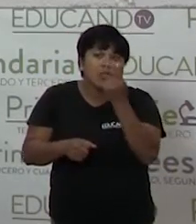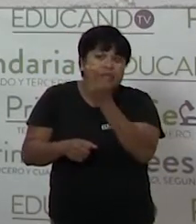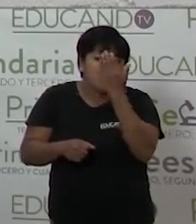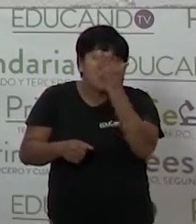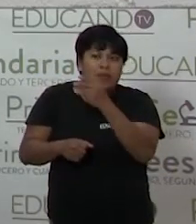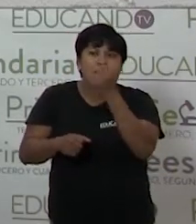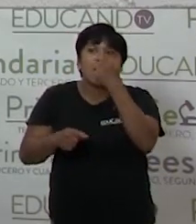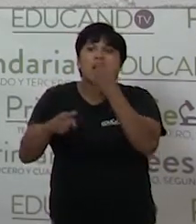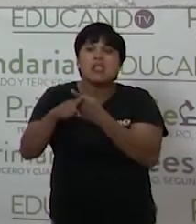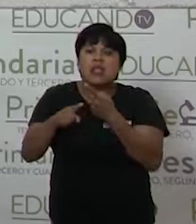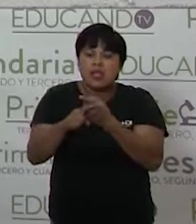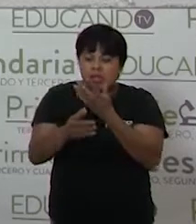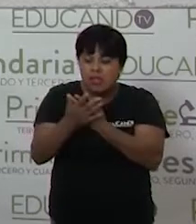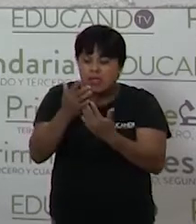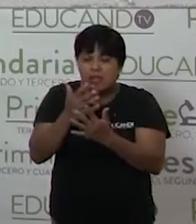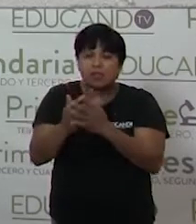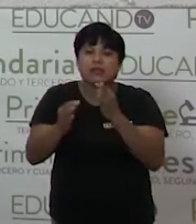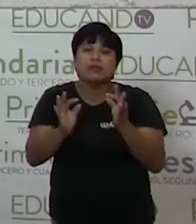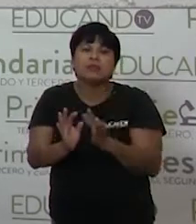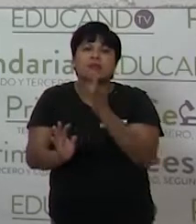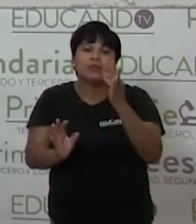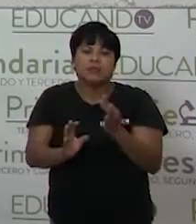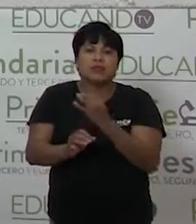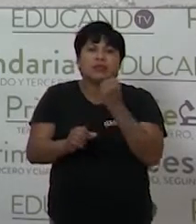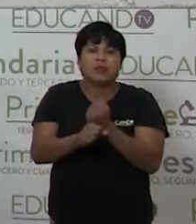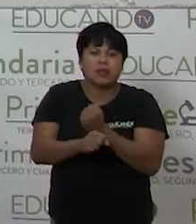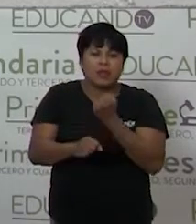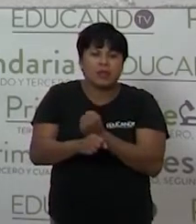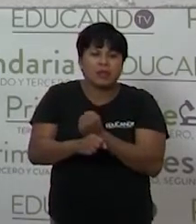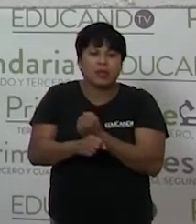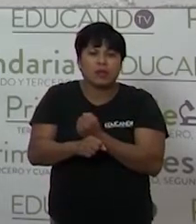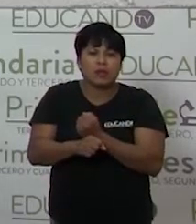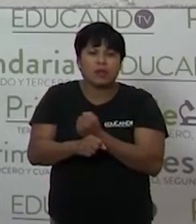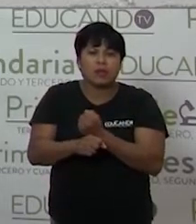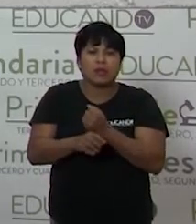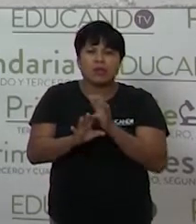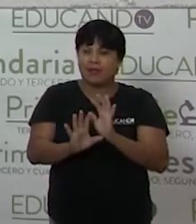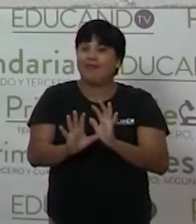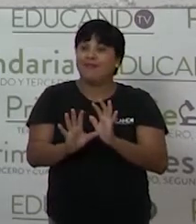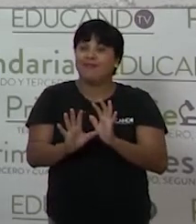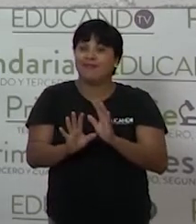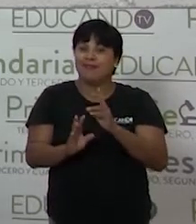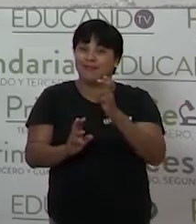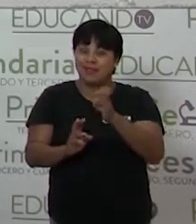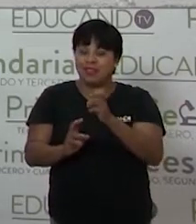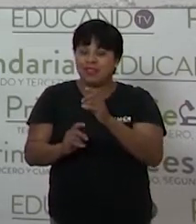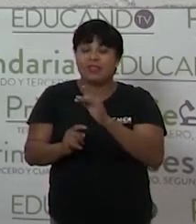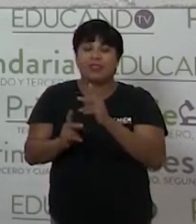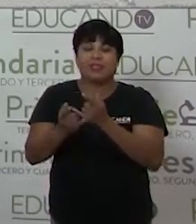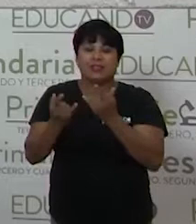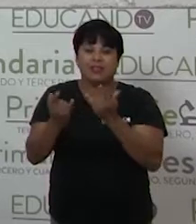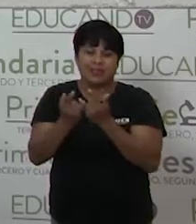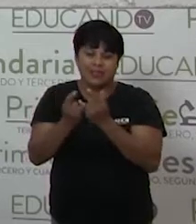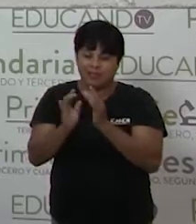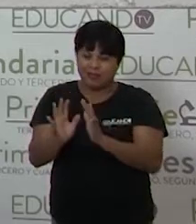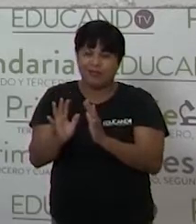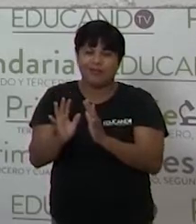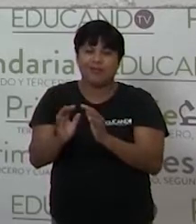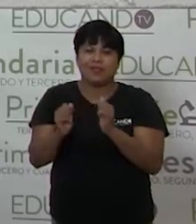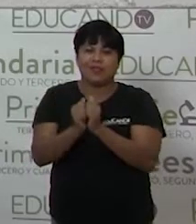ver si llega a y en una siguiente misión sabremos qué va a pasar